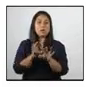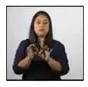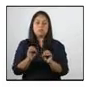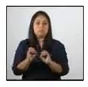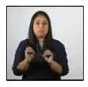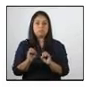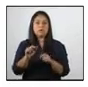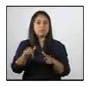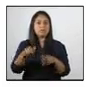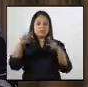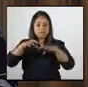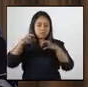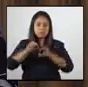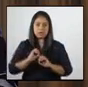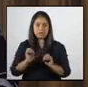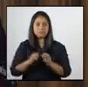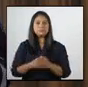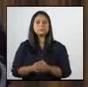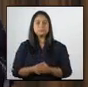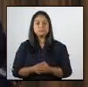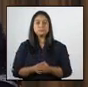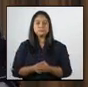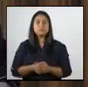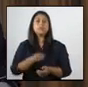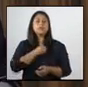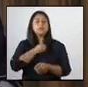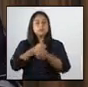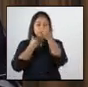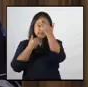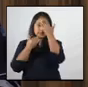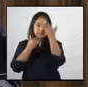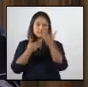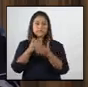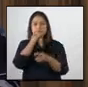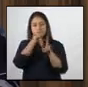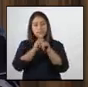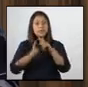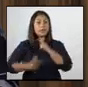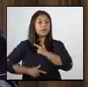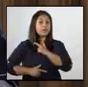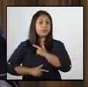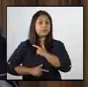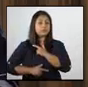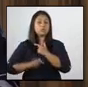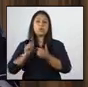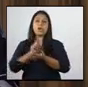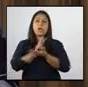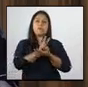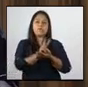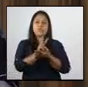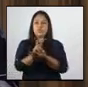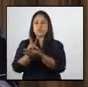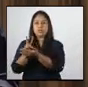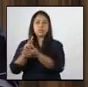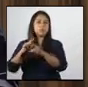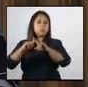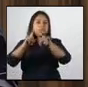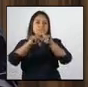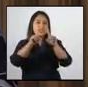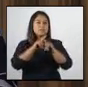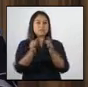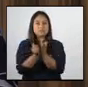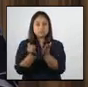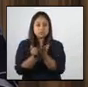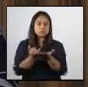de este temporal quiero agradecerle al ejército al voluntariado de todas las instituciones los